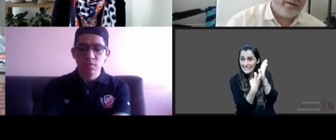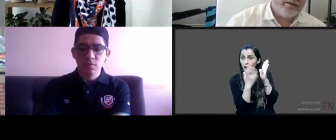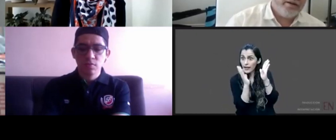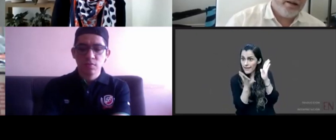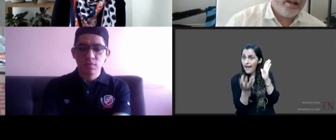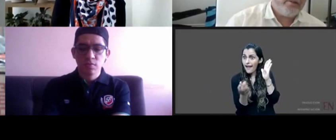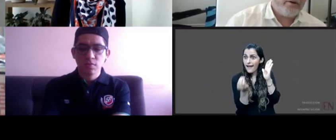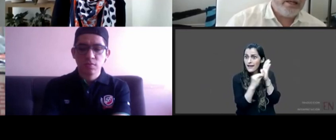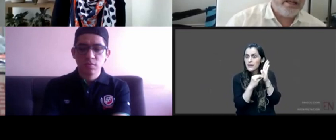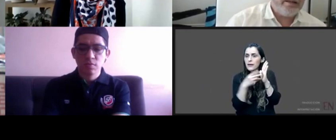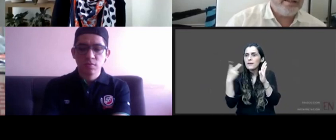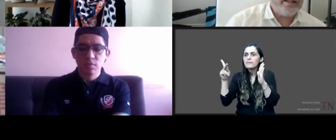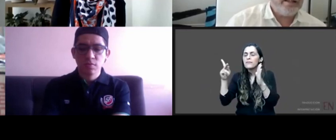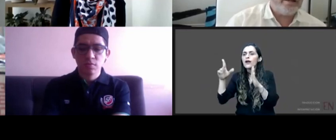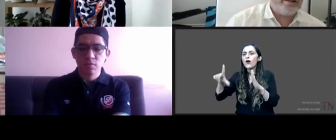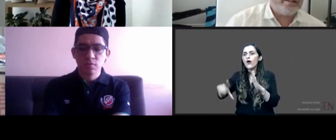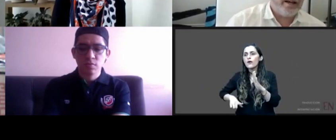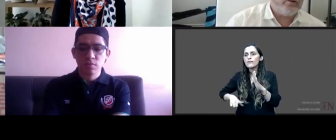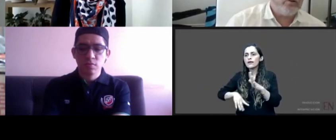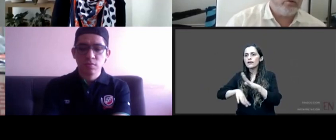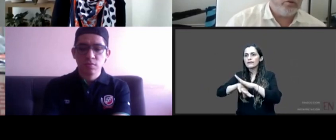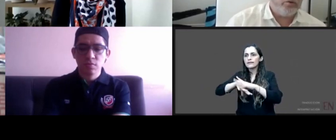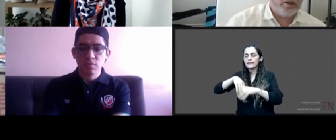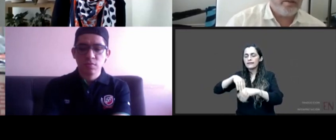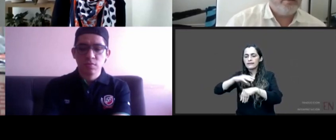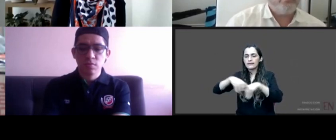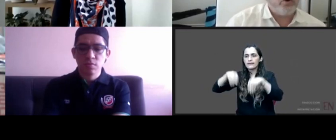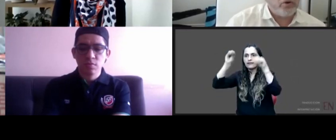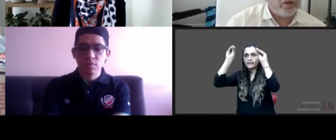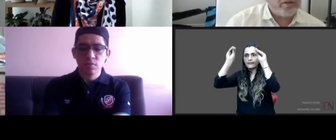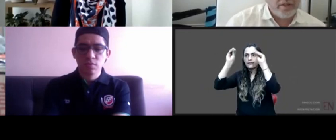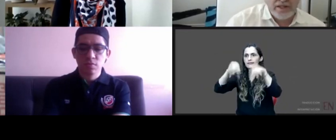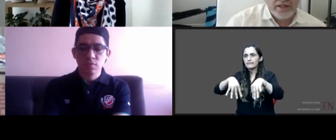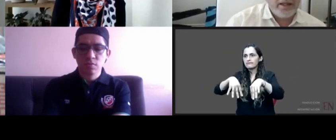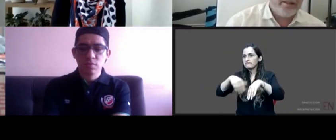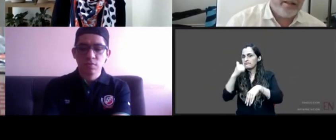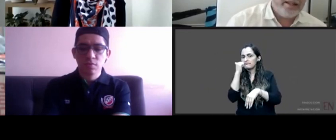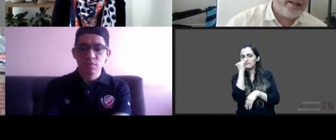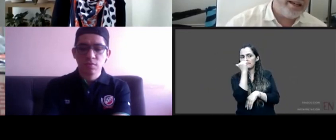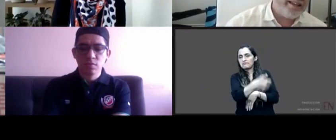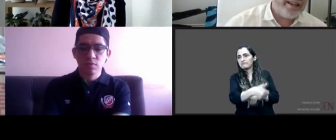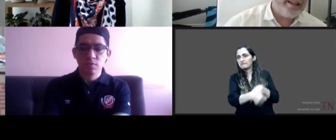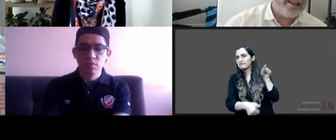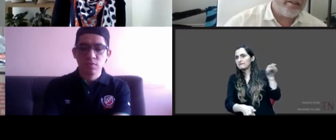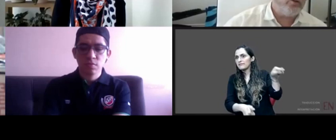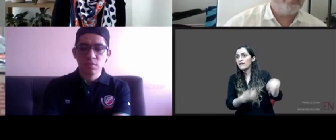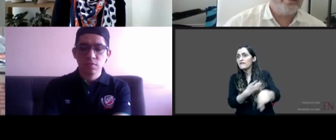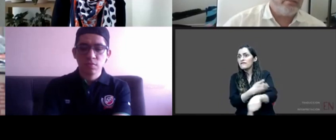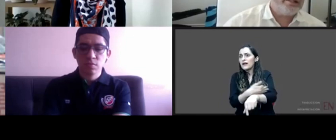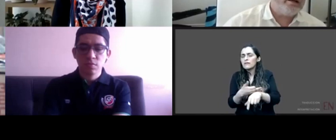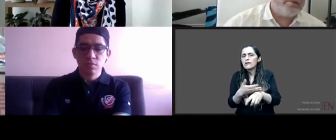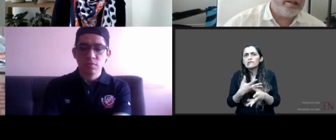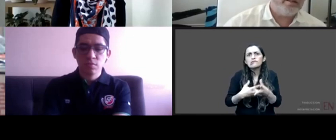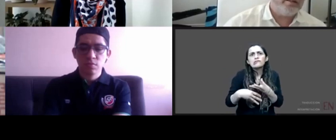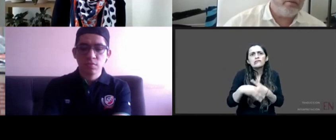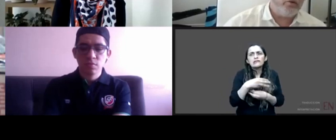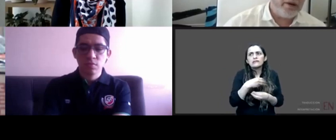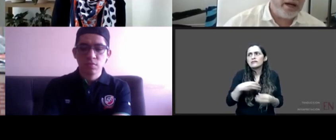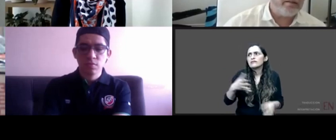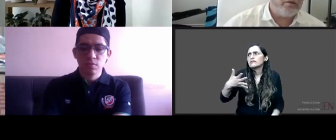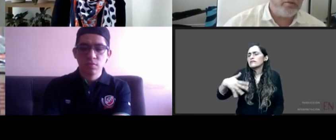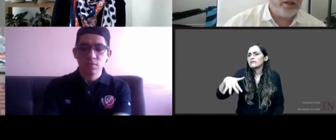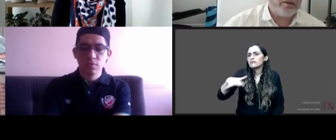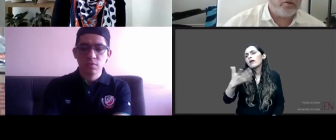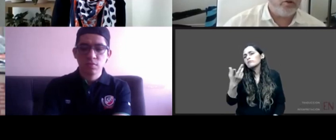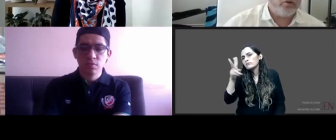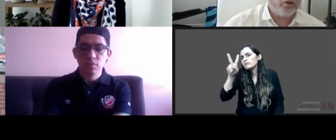nada. Las familias tienen que rascar con sus uñas, por no decir que tienen que son sistemáticamente